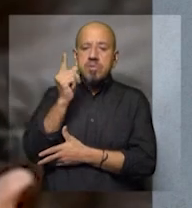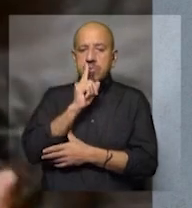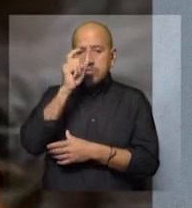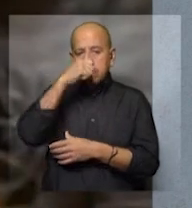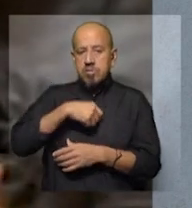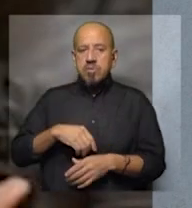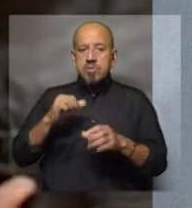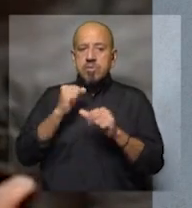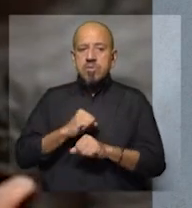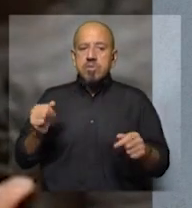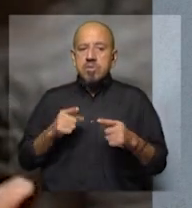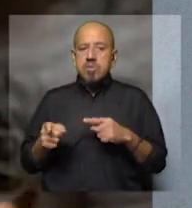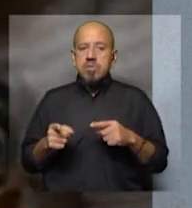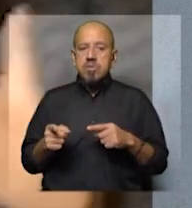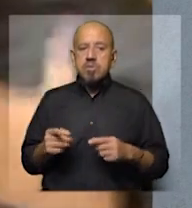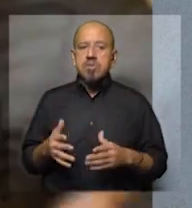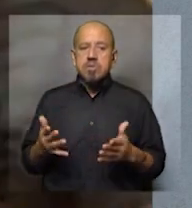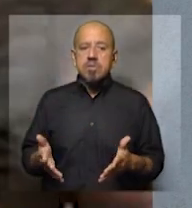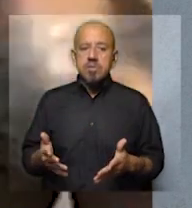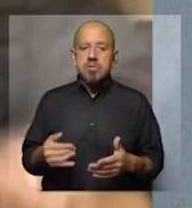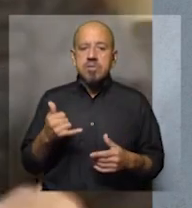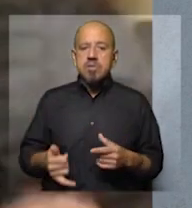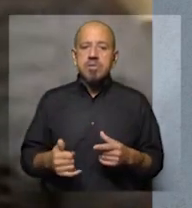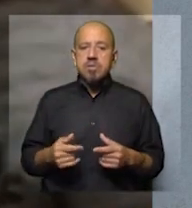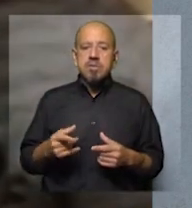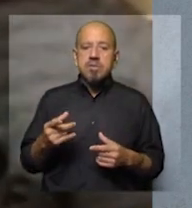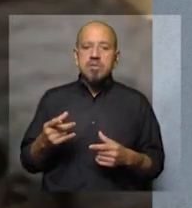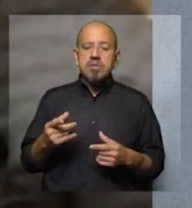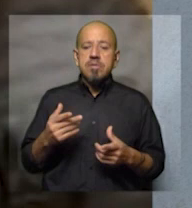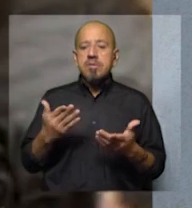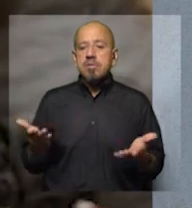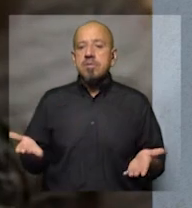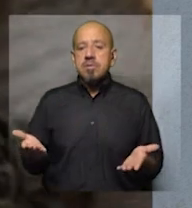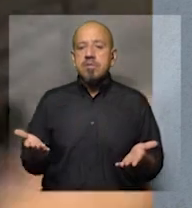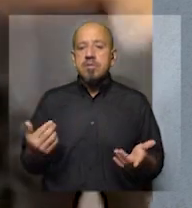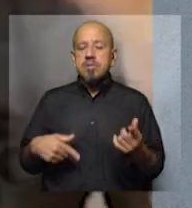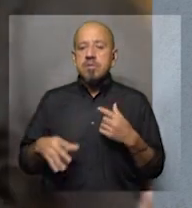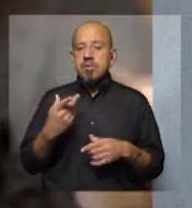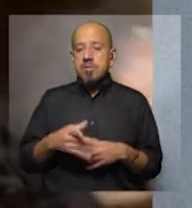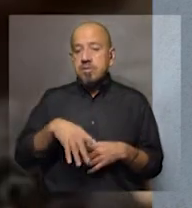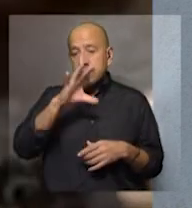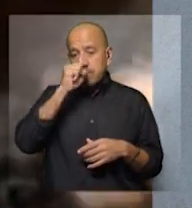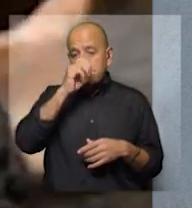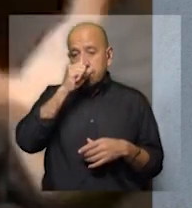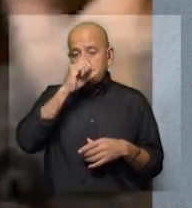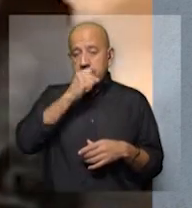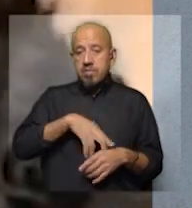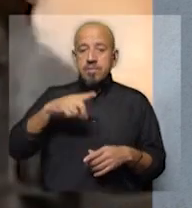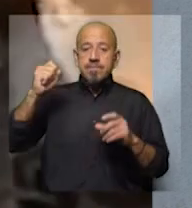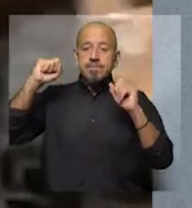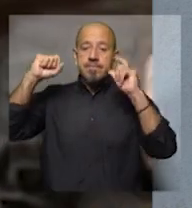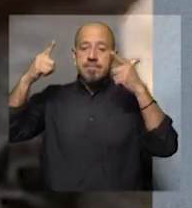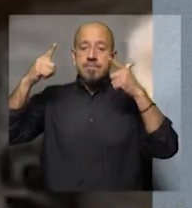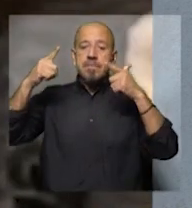finalmente vencernos a nosotros mismos y tener flores en los Canteros de de Montevideo con la gente de alumbrado que es un área